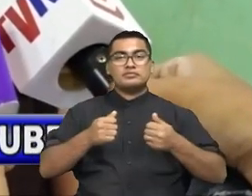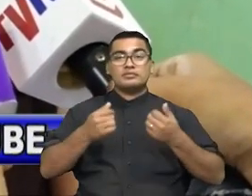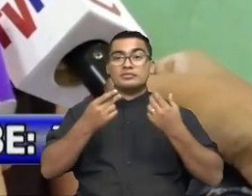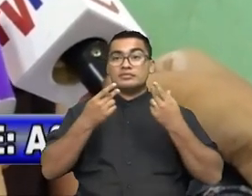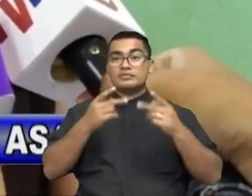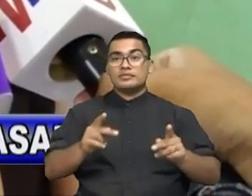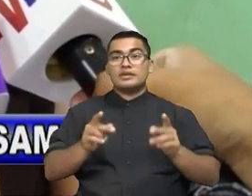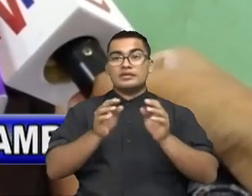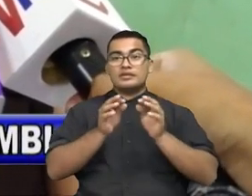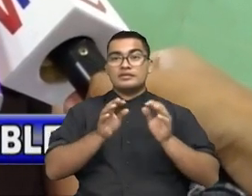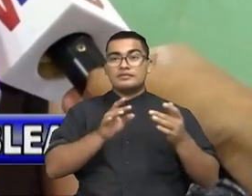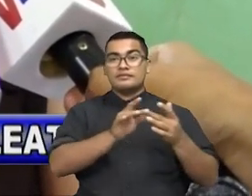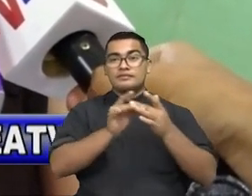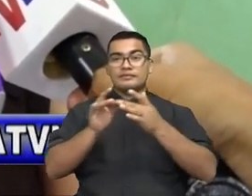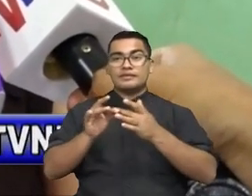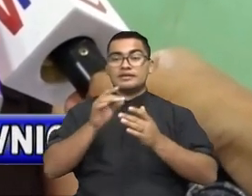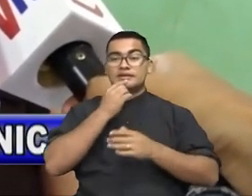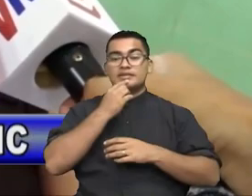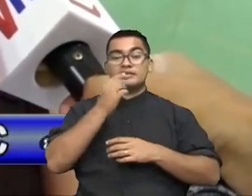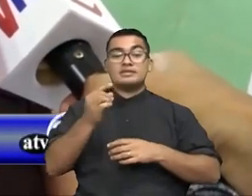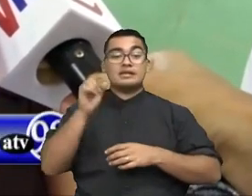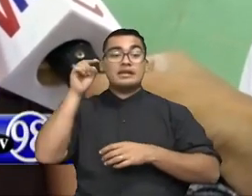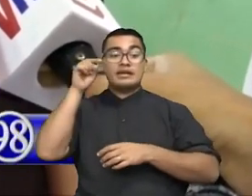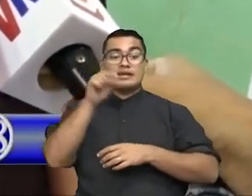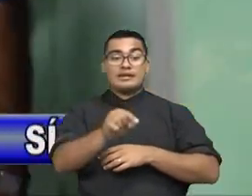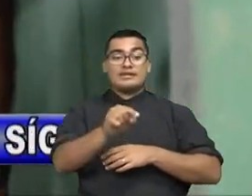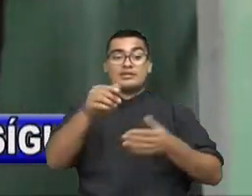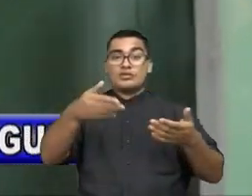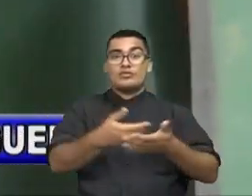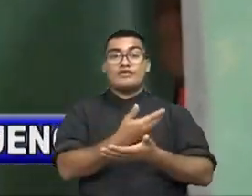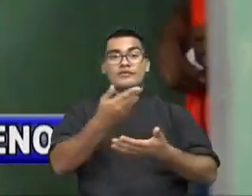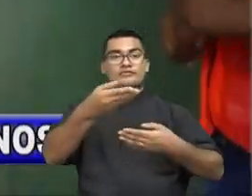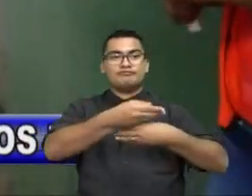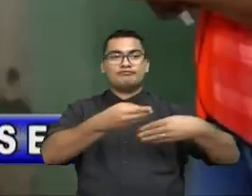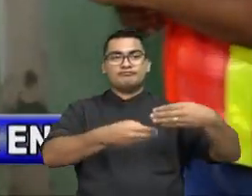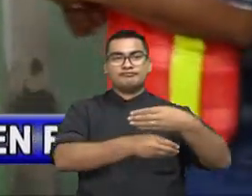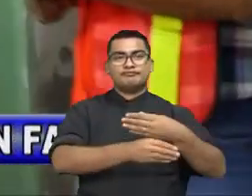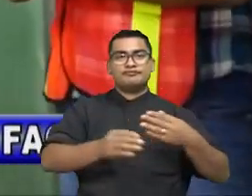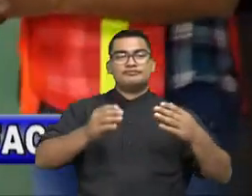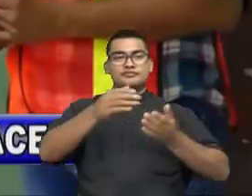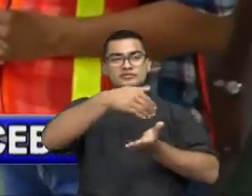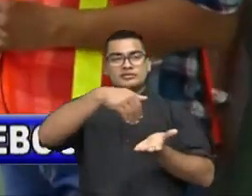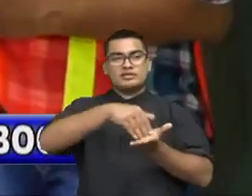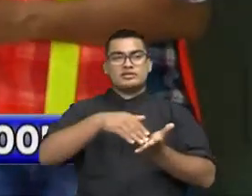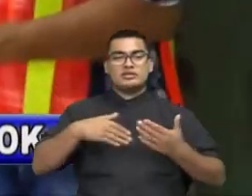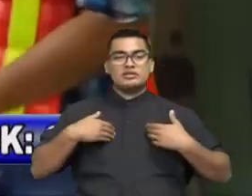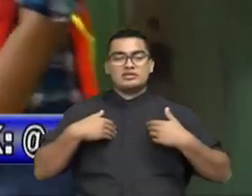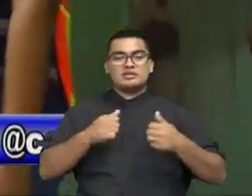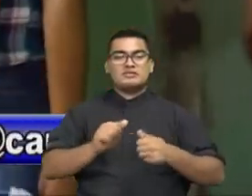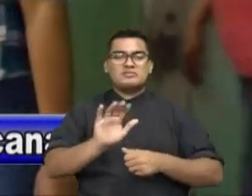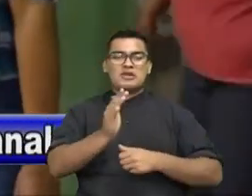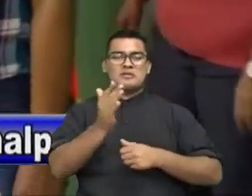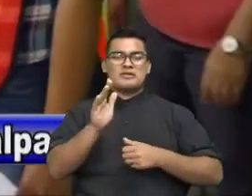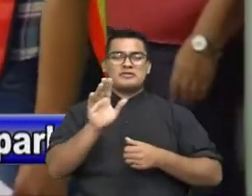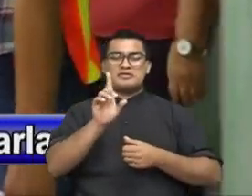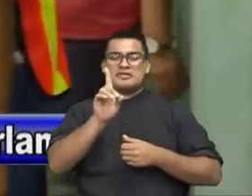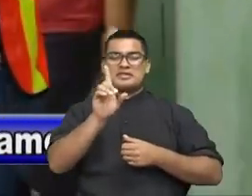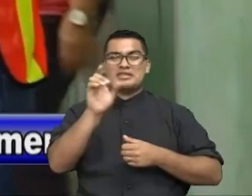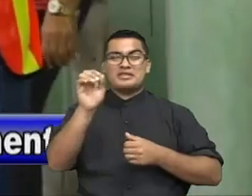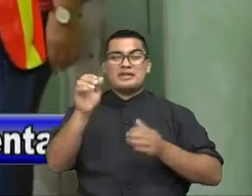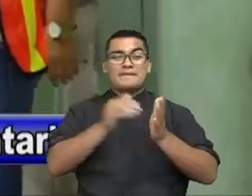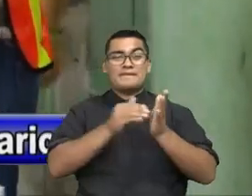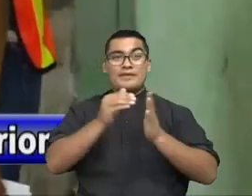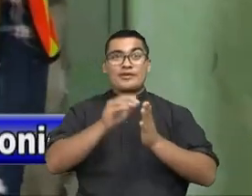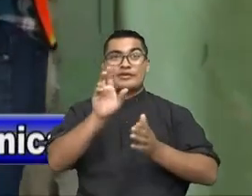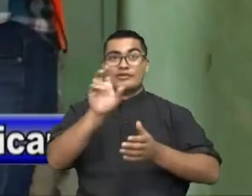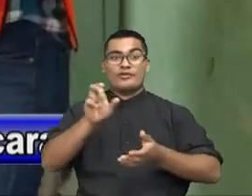sentido, este centro de salud se está rehabilitando, se está haciendo una inversión de más o menos 10 millones